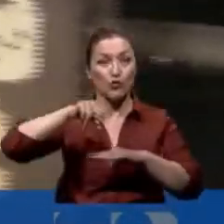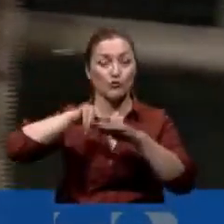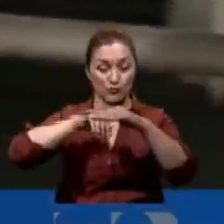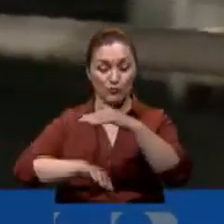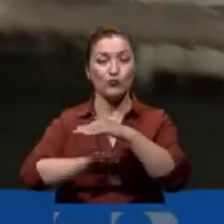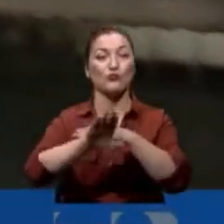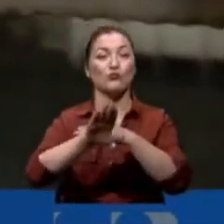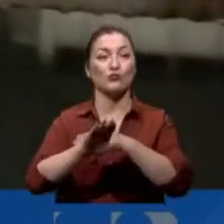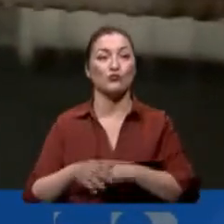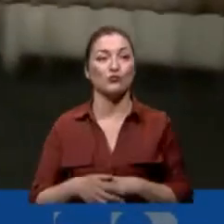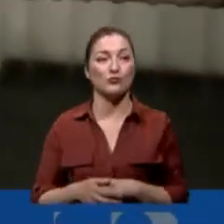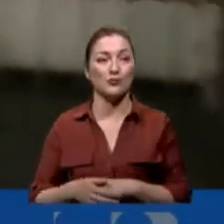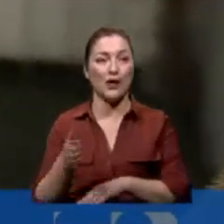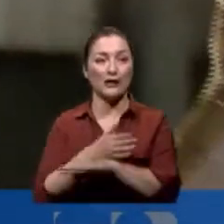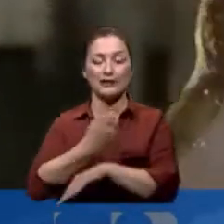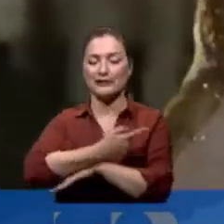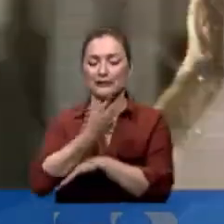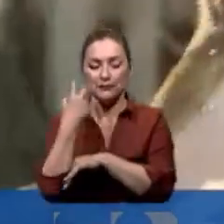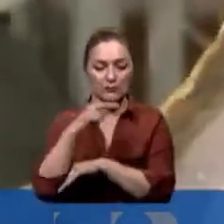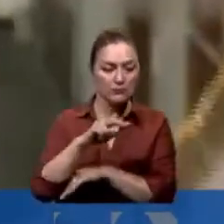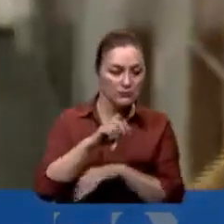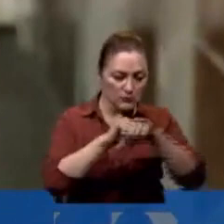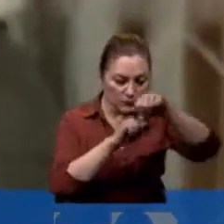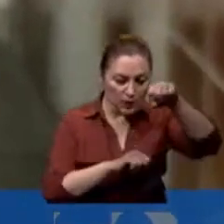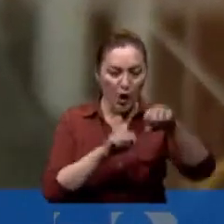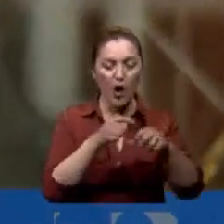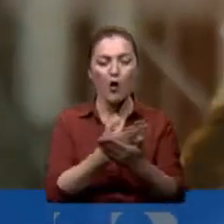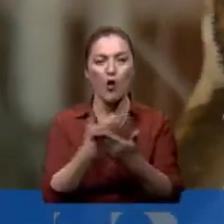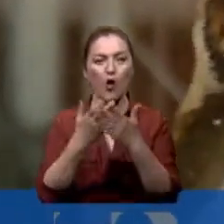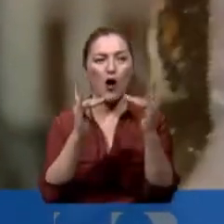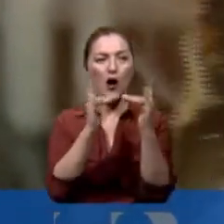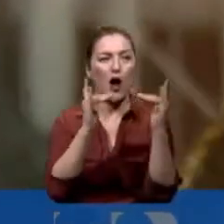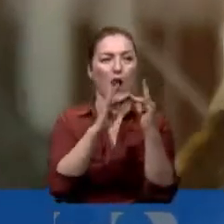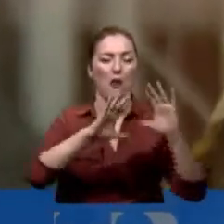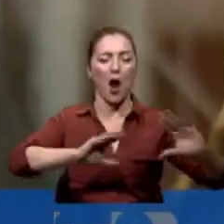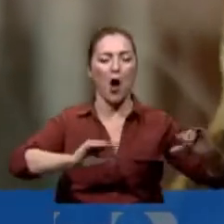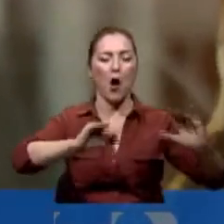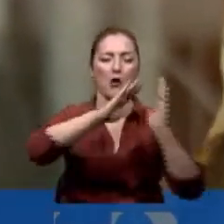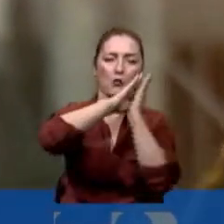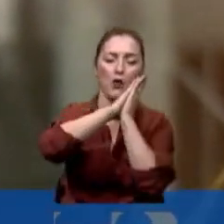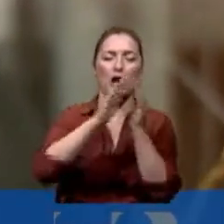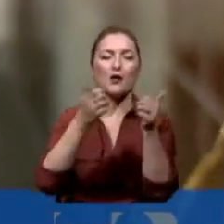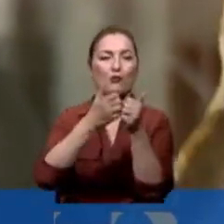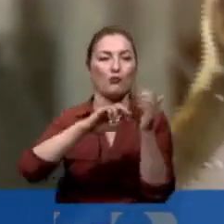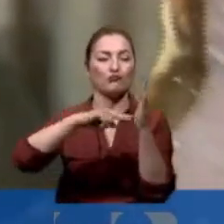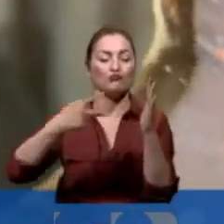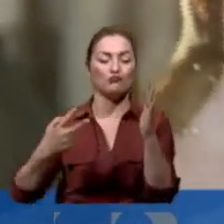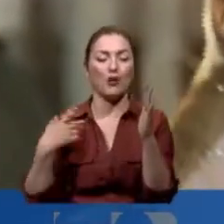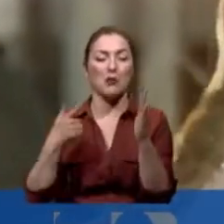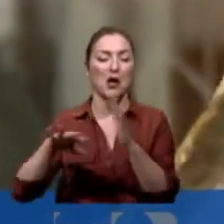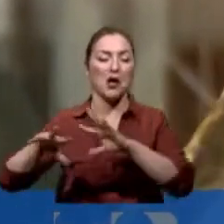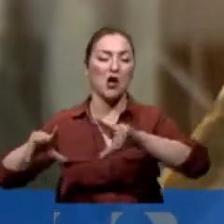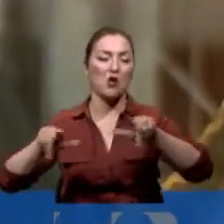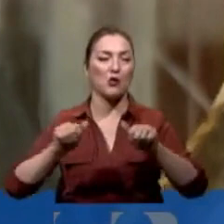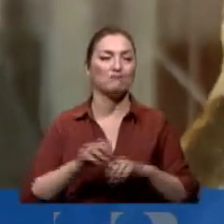ingresar anteriores días Pues encontraron varias varios colchones objetos electrónicos que seguramente fueron